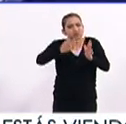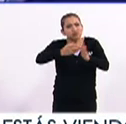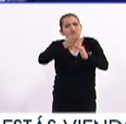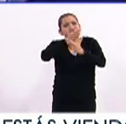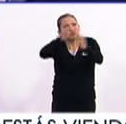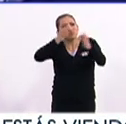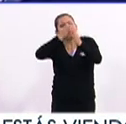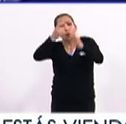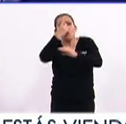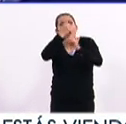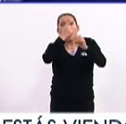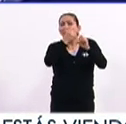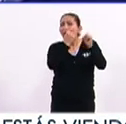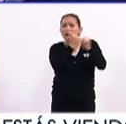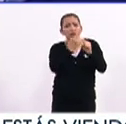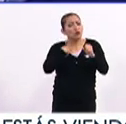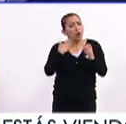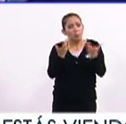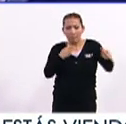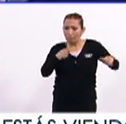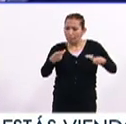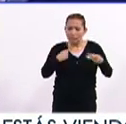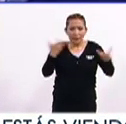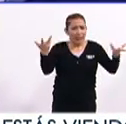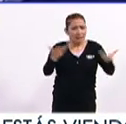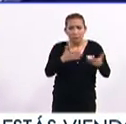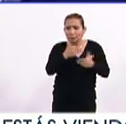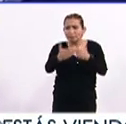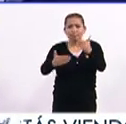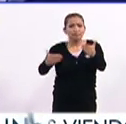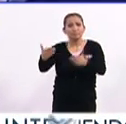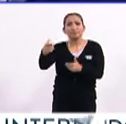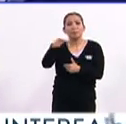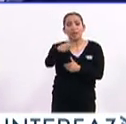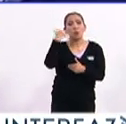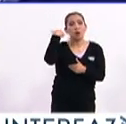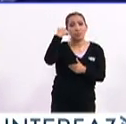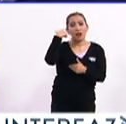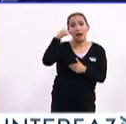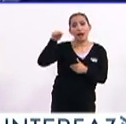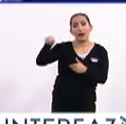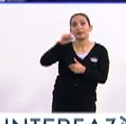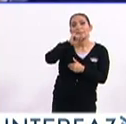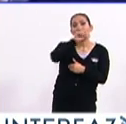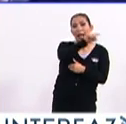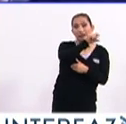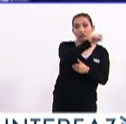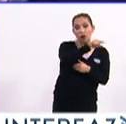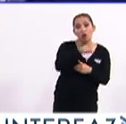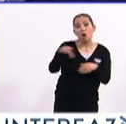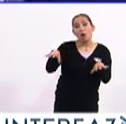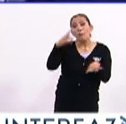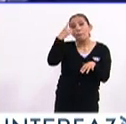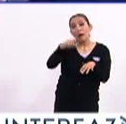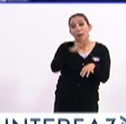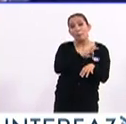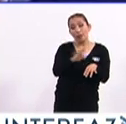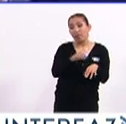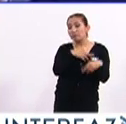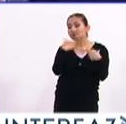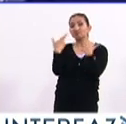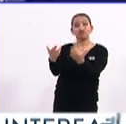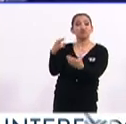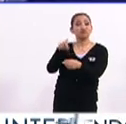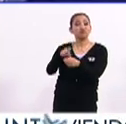que durante el año nosotros desarrollamos en Guadalajara y en Jalisco para que puedan